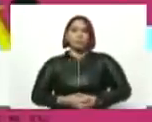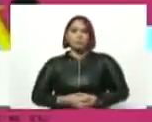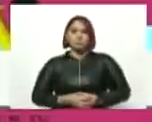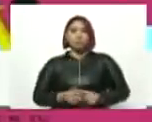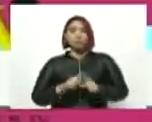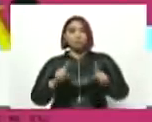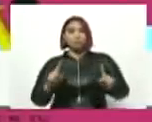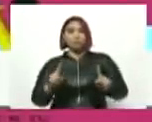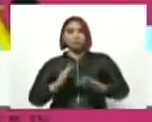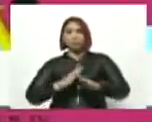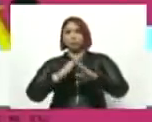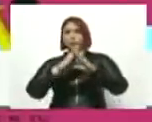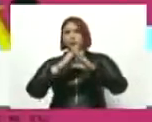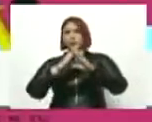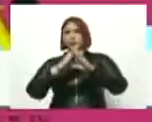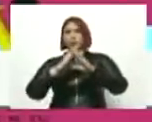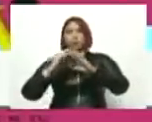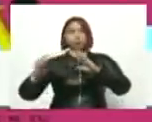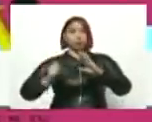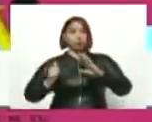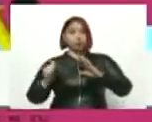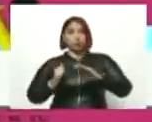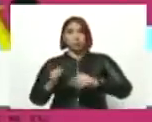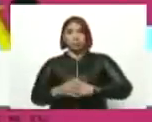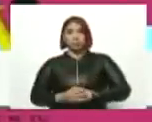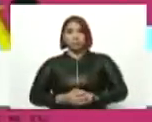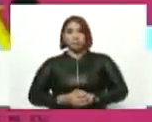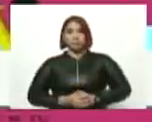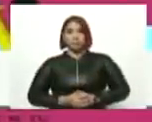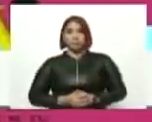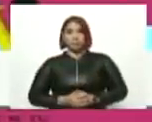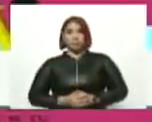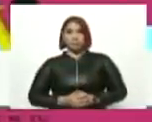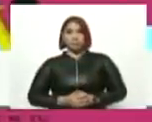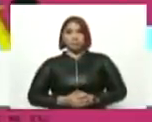para parar cualquier